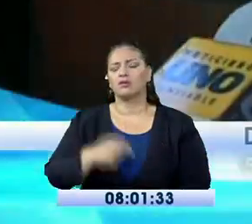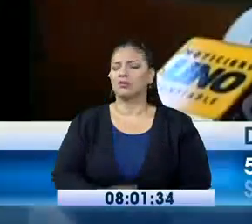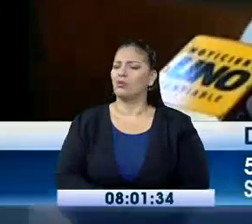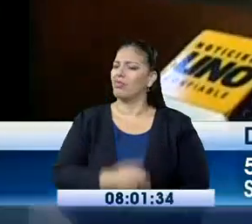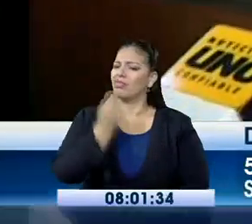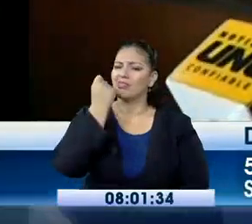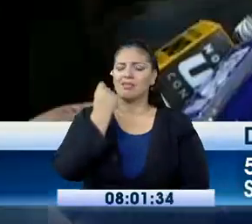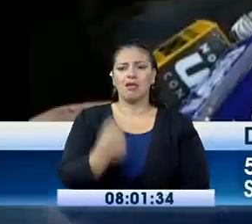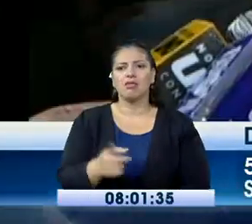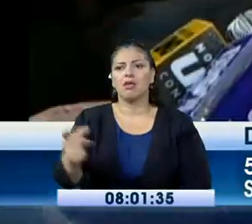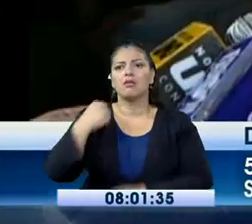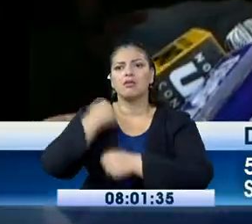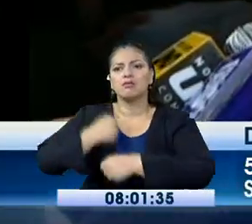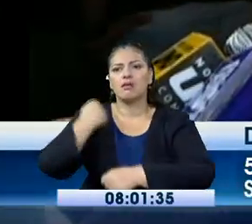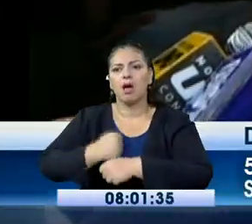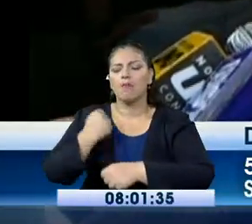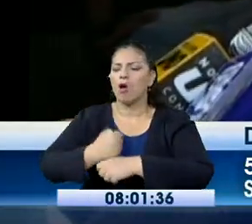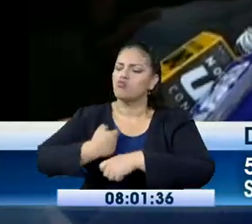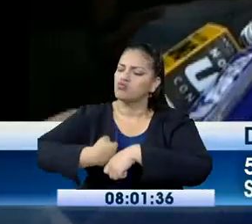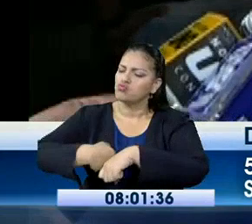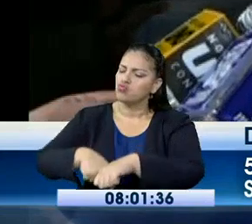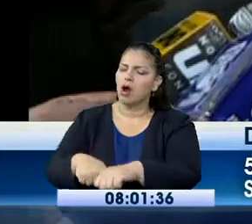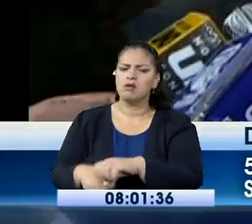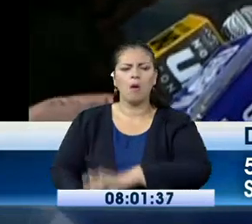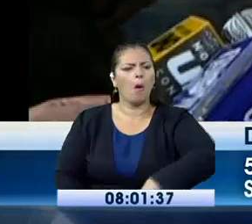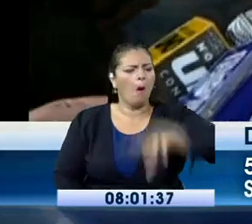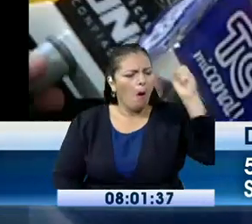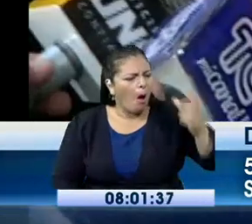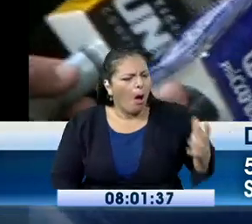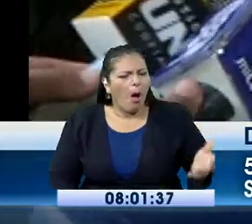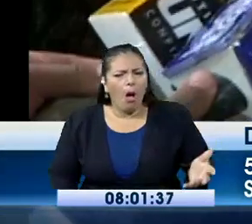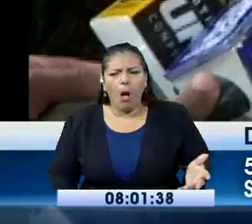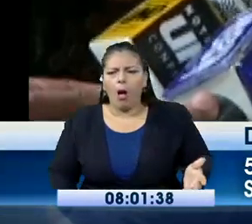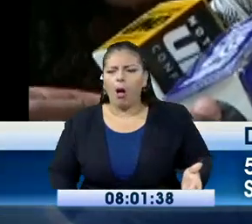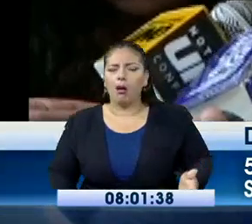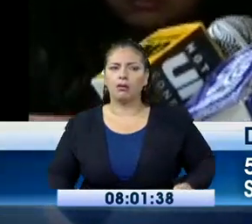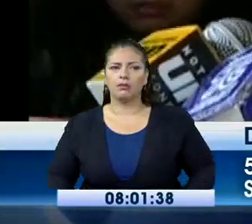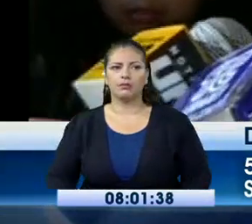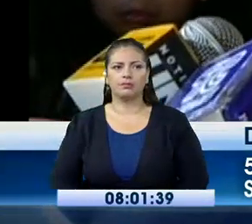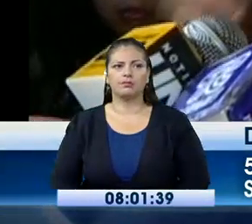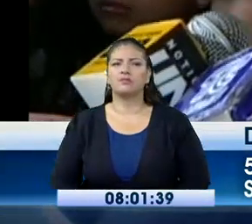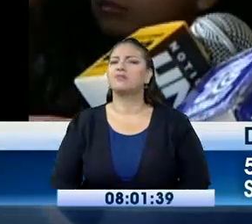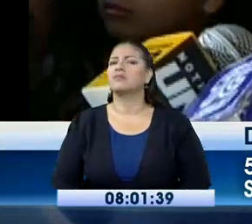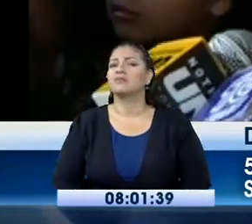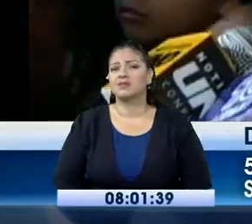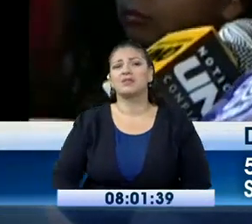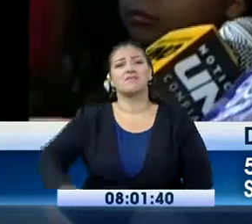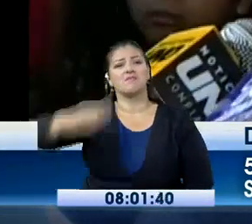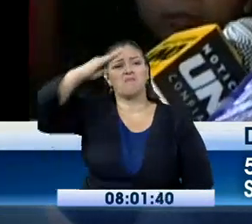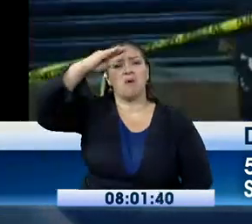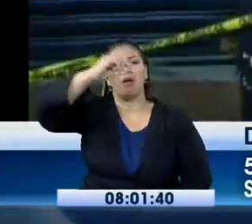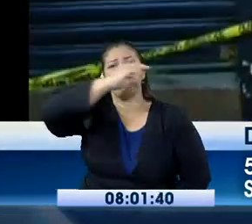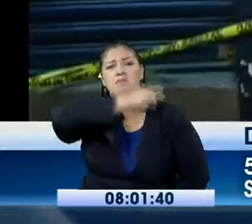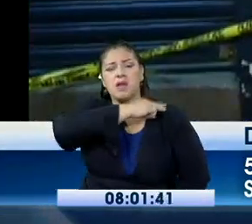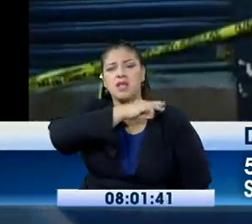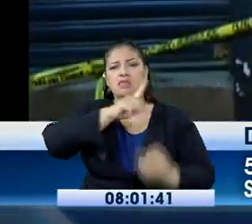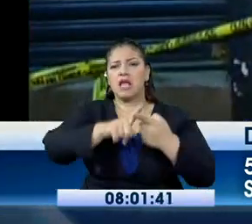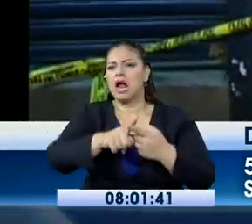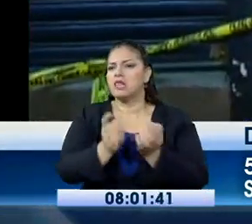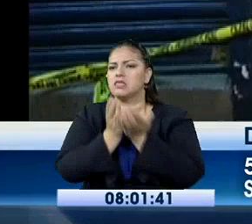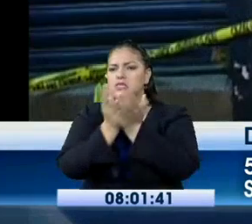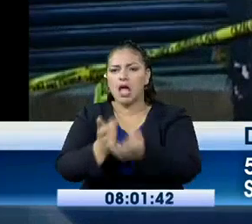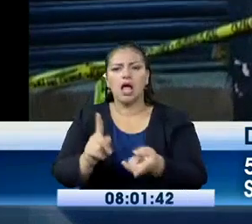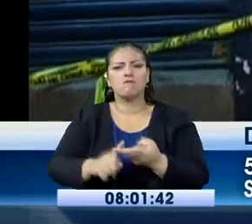no es posible. Tenemos miedo, ya no se puede. Que todas las fuerzas armadas salgan, padre.